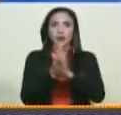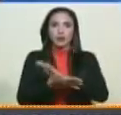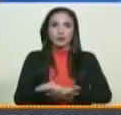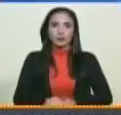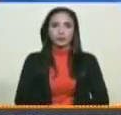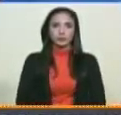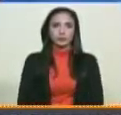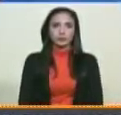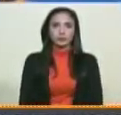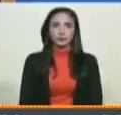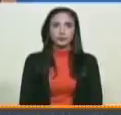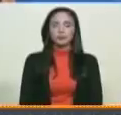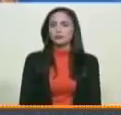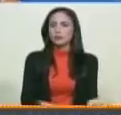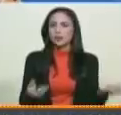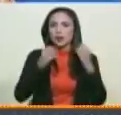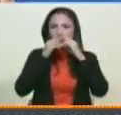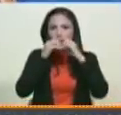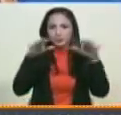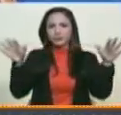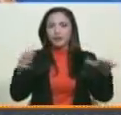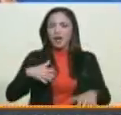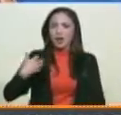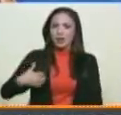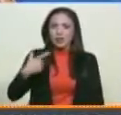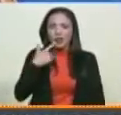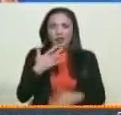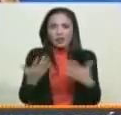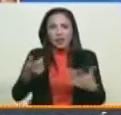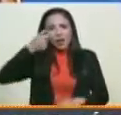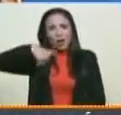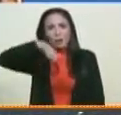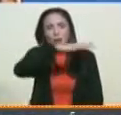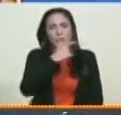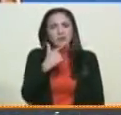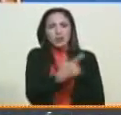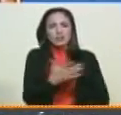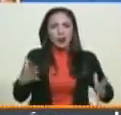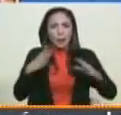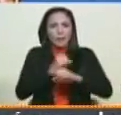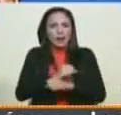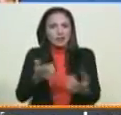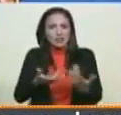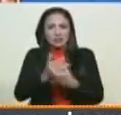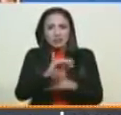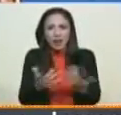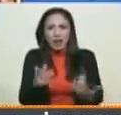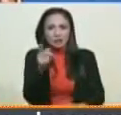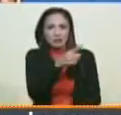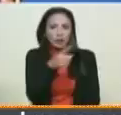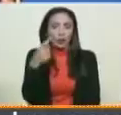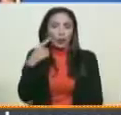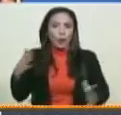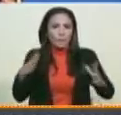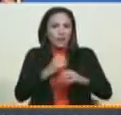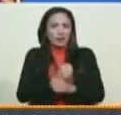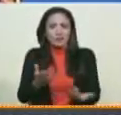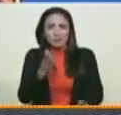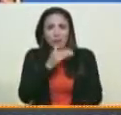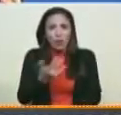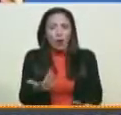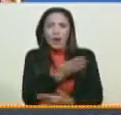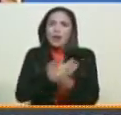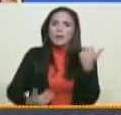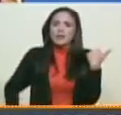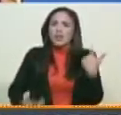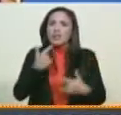¿Qué mensaje hay entonces para el pueblo argentino? ¿Qué esperanza puede tener un pueblo donde su presidente le dice, no